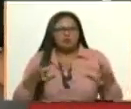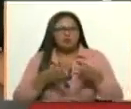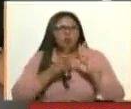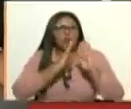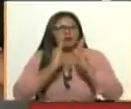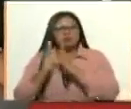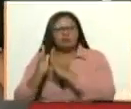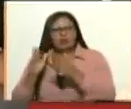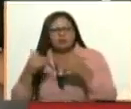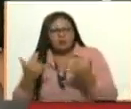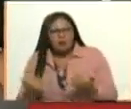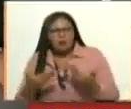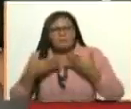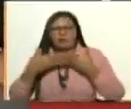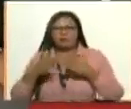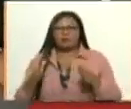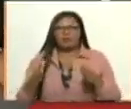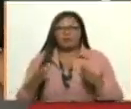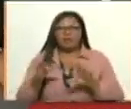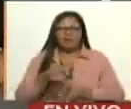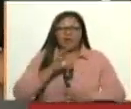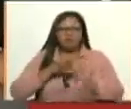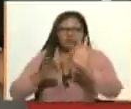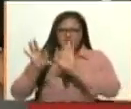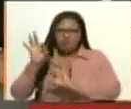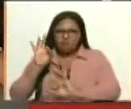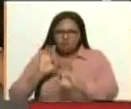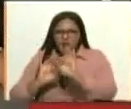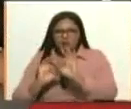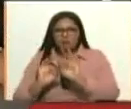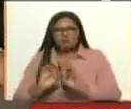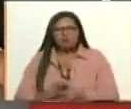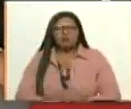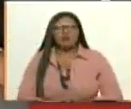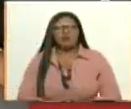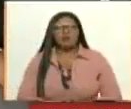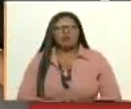organización que permita la escogencia